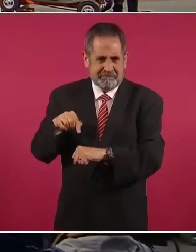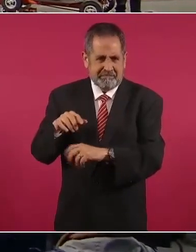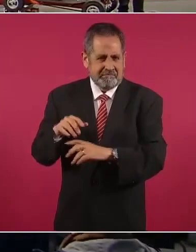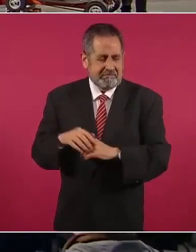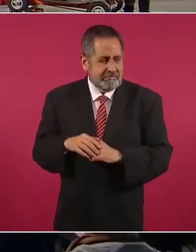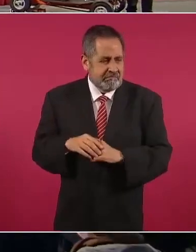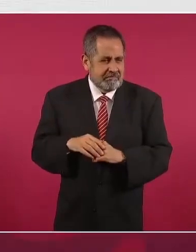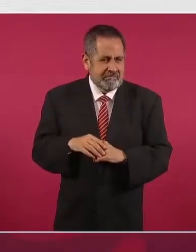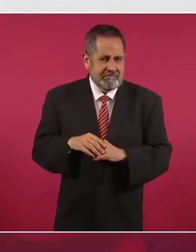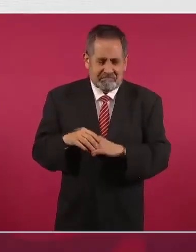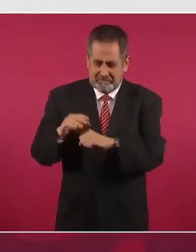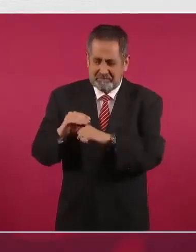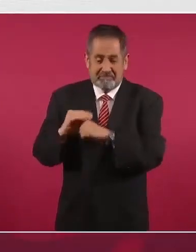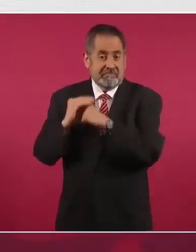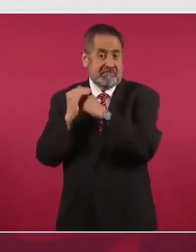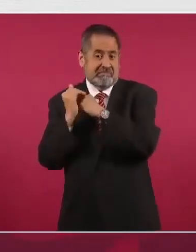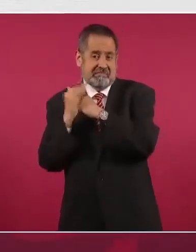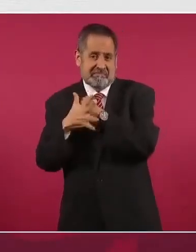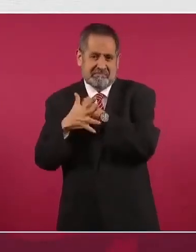su fulgor